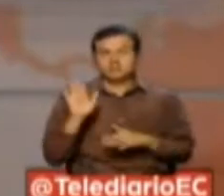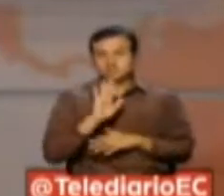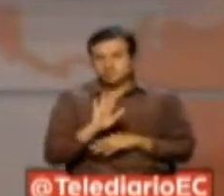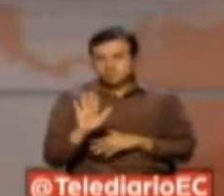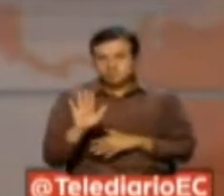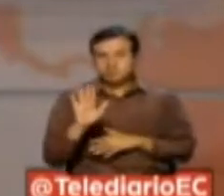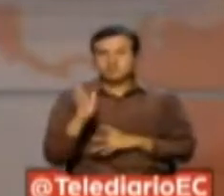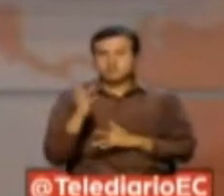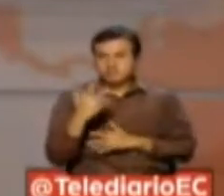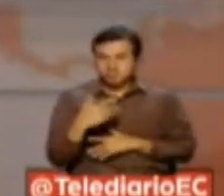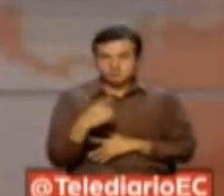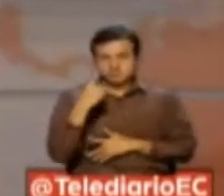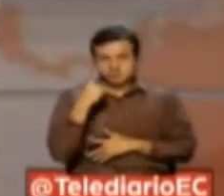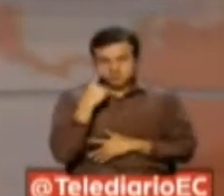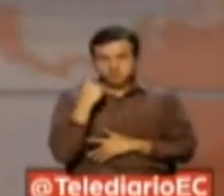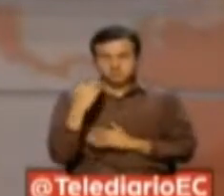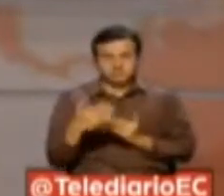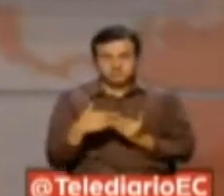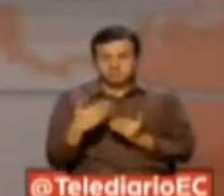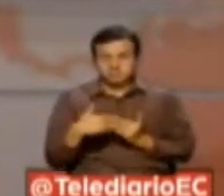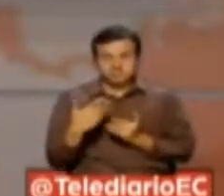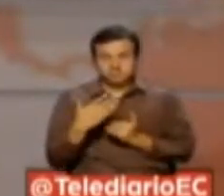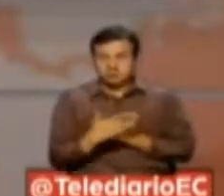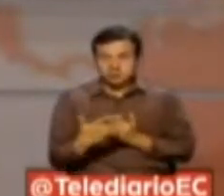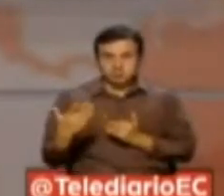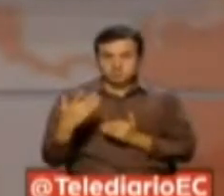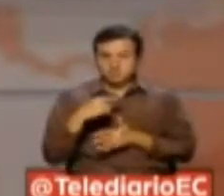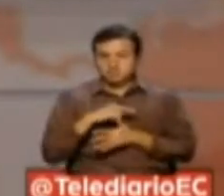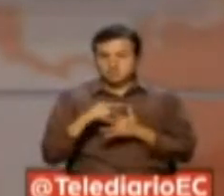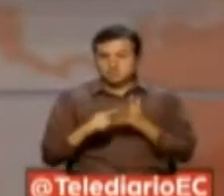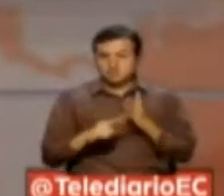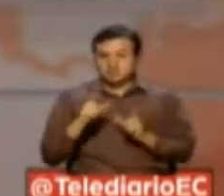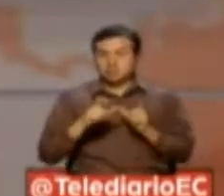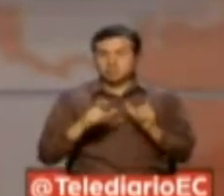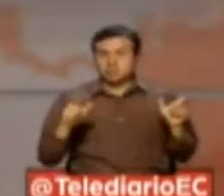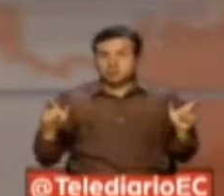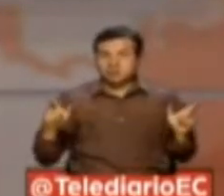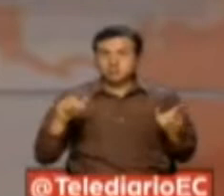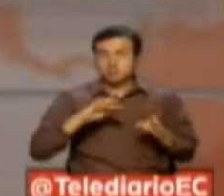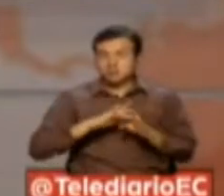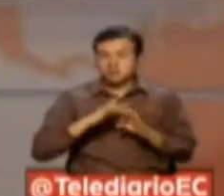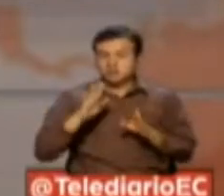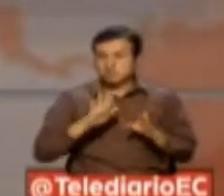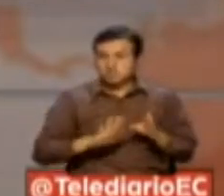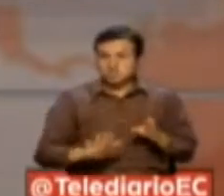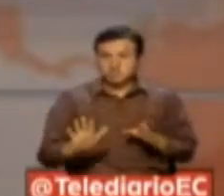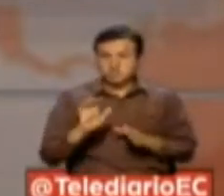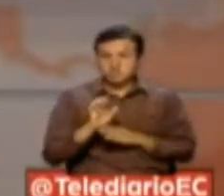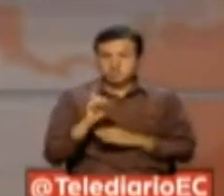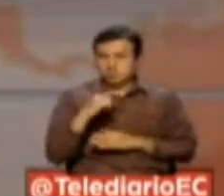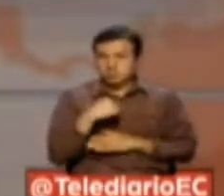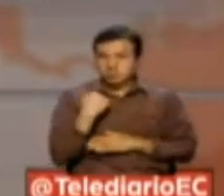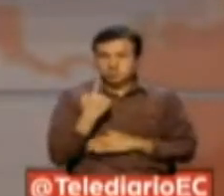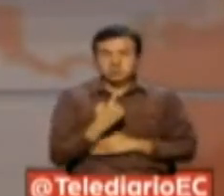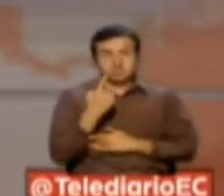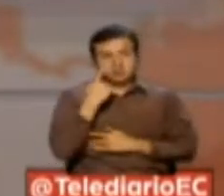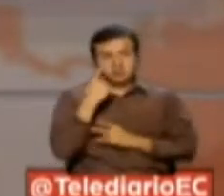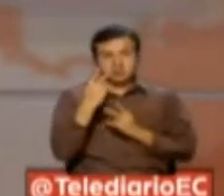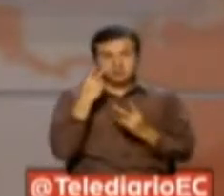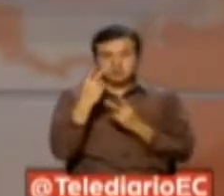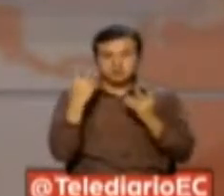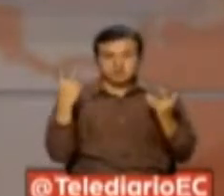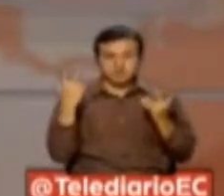al poder interpretar con facilidad los números se va a reducir el riesgo país para nosotros los veedores